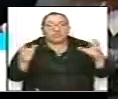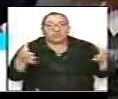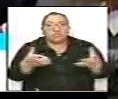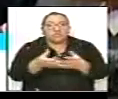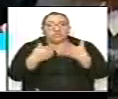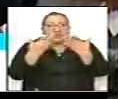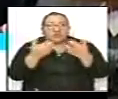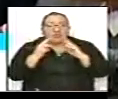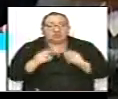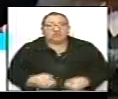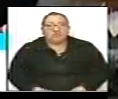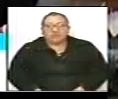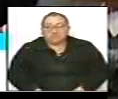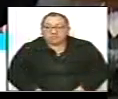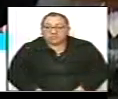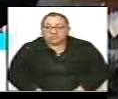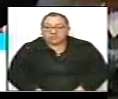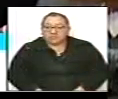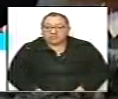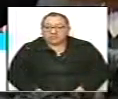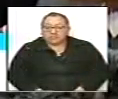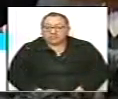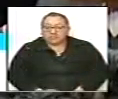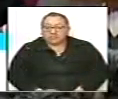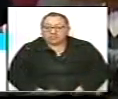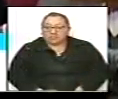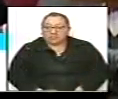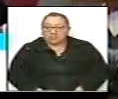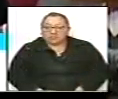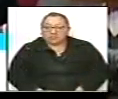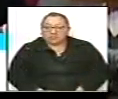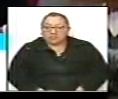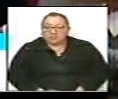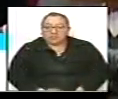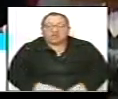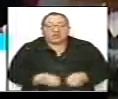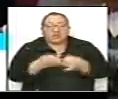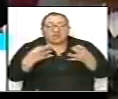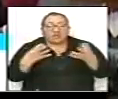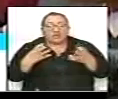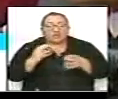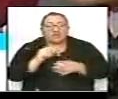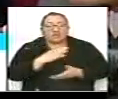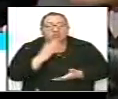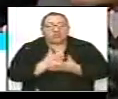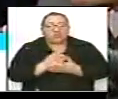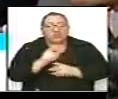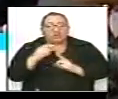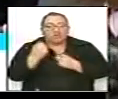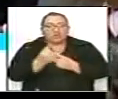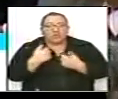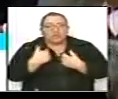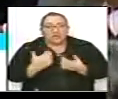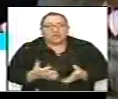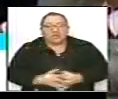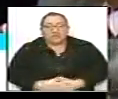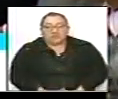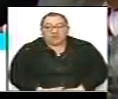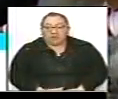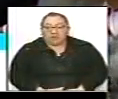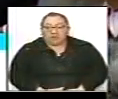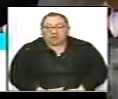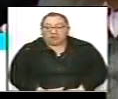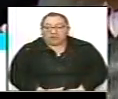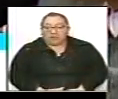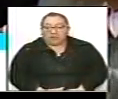daban respuestas, por lo general, a la gran mayoría de los problemas que una sociedad tiene. Ahora, hay